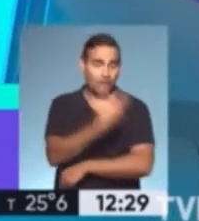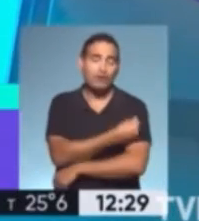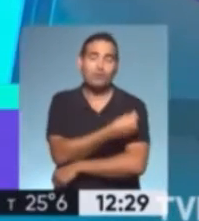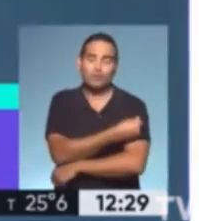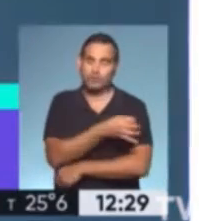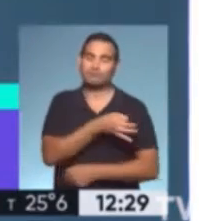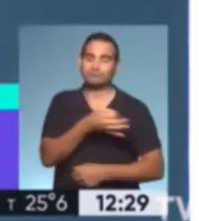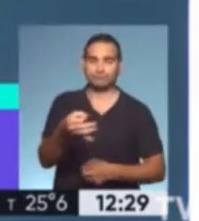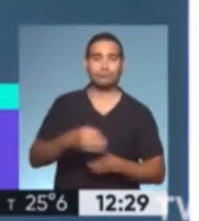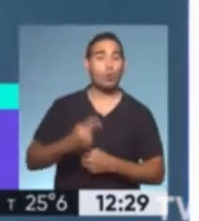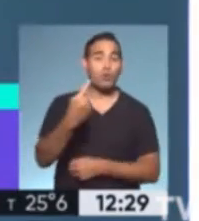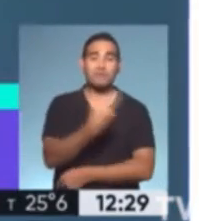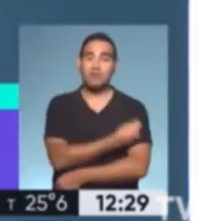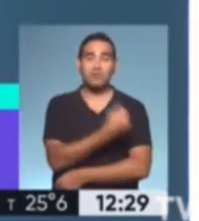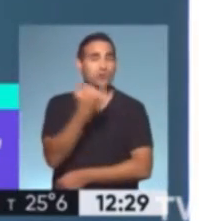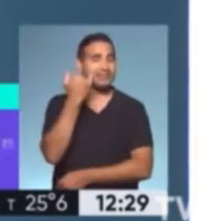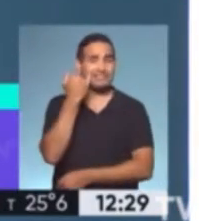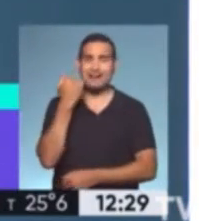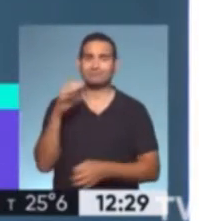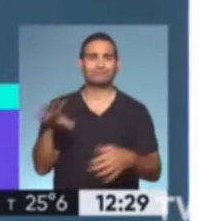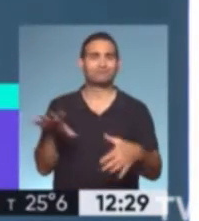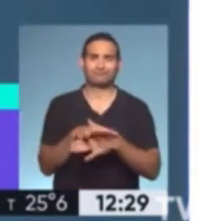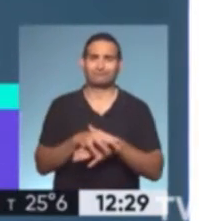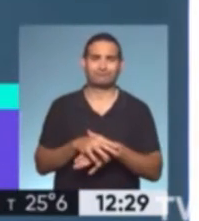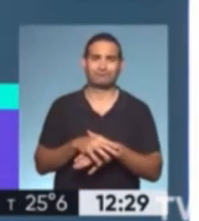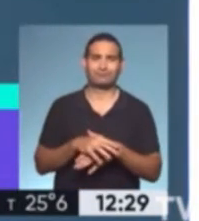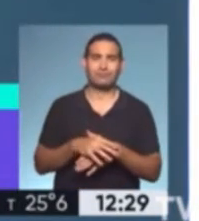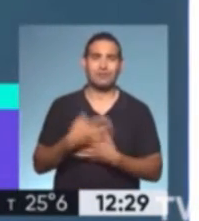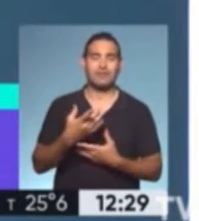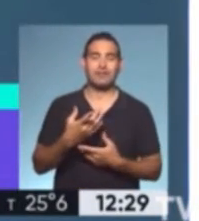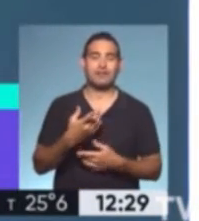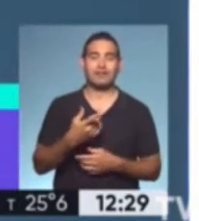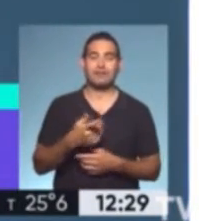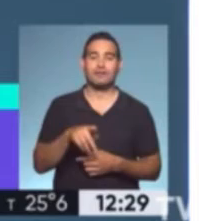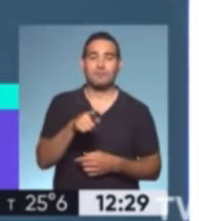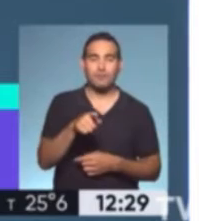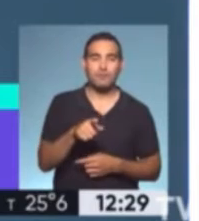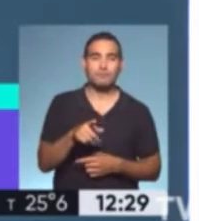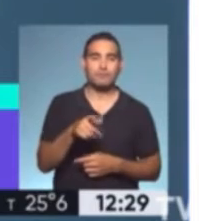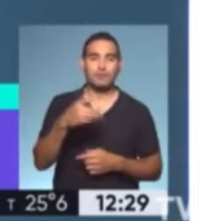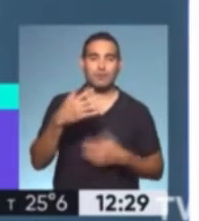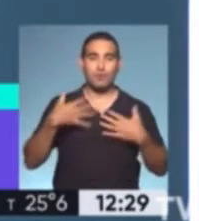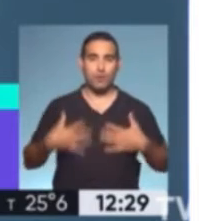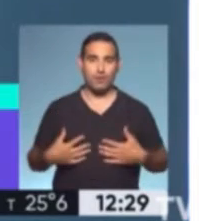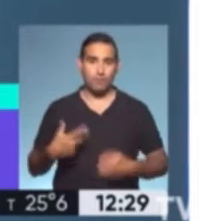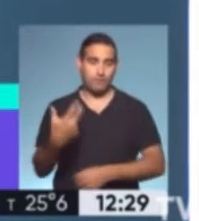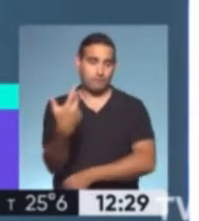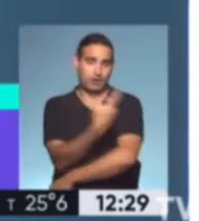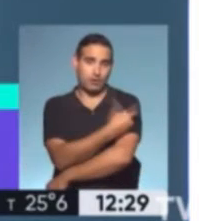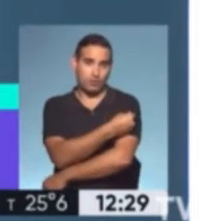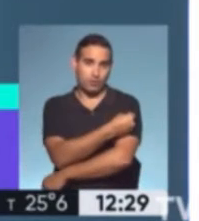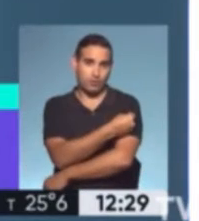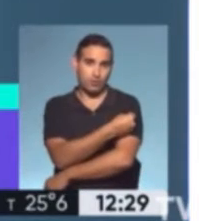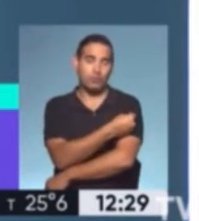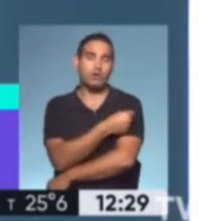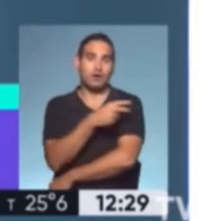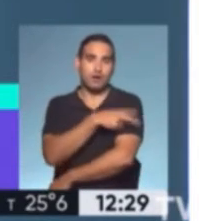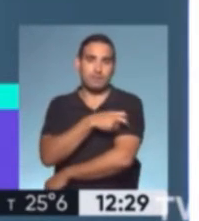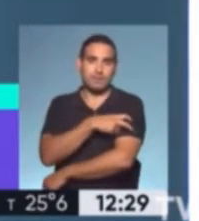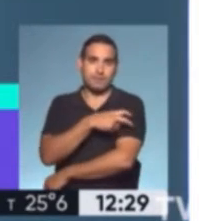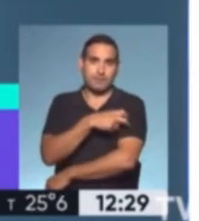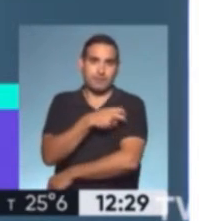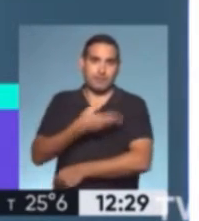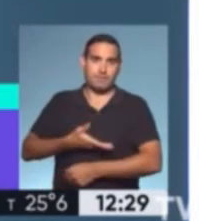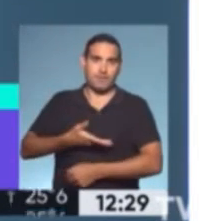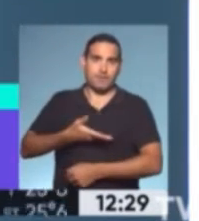una sola dosis, sí. Son todas efectivas en ese sentido, en donde preparan al cuerpo. Hay una respuesta inmunitaria que se da